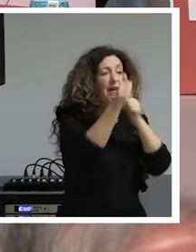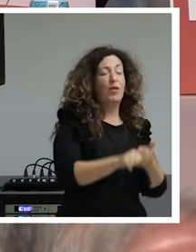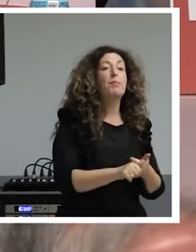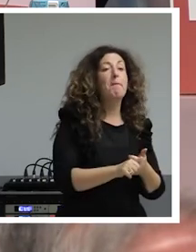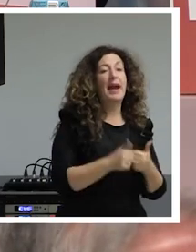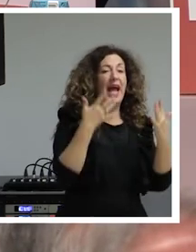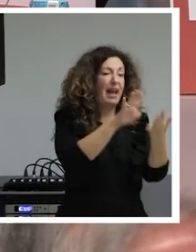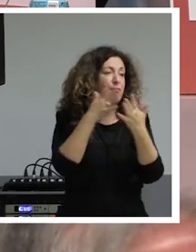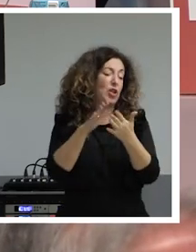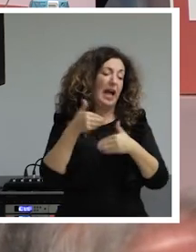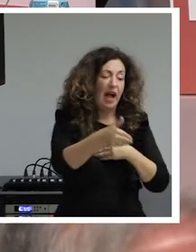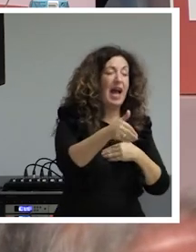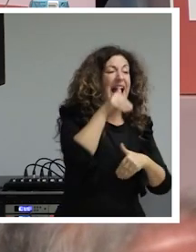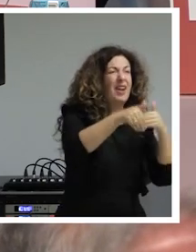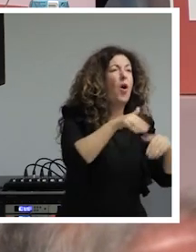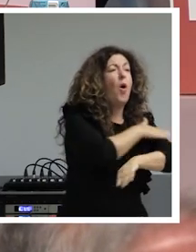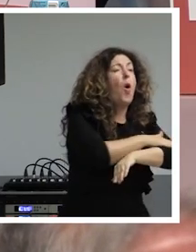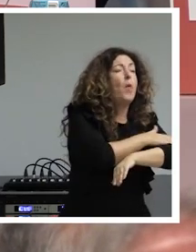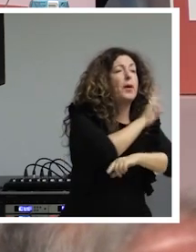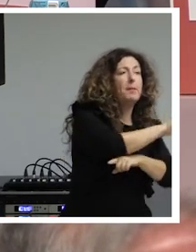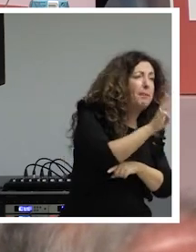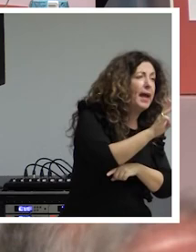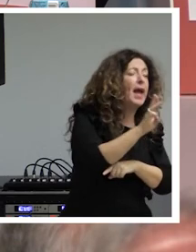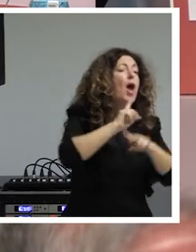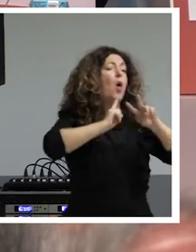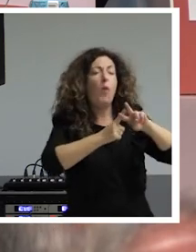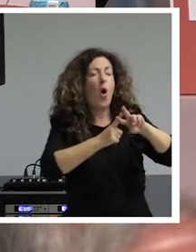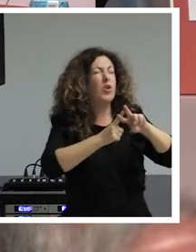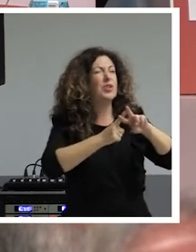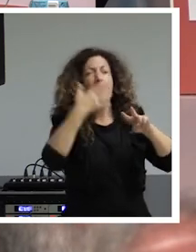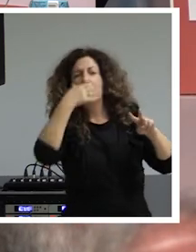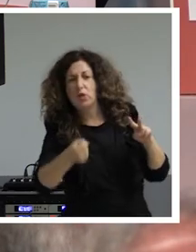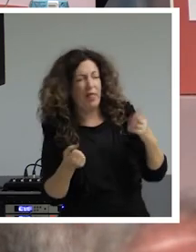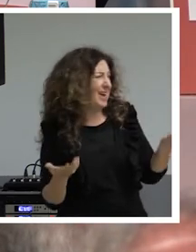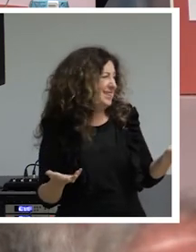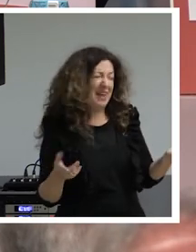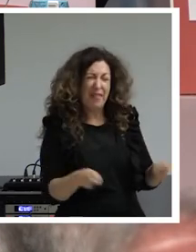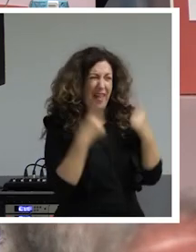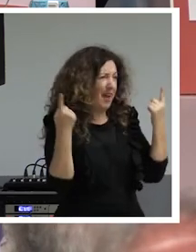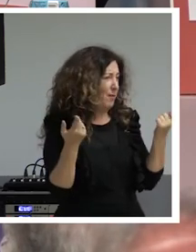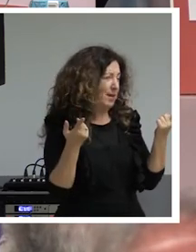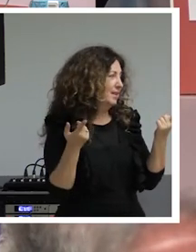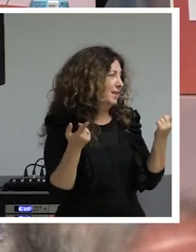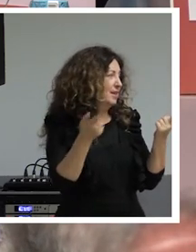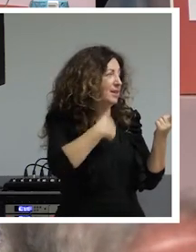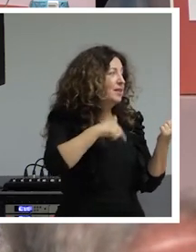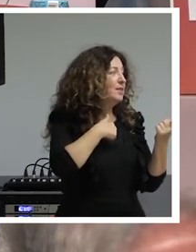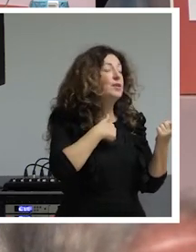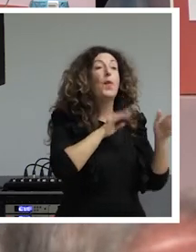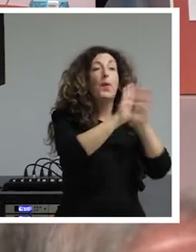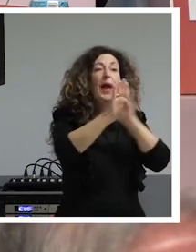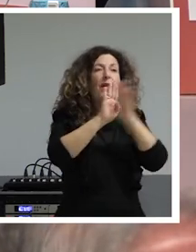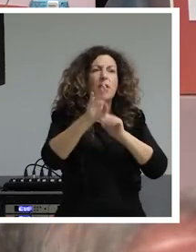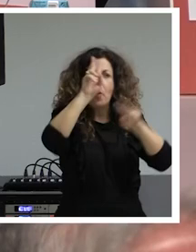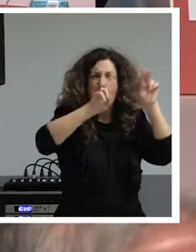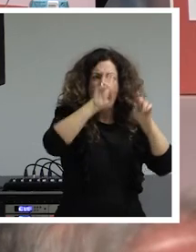da pero será de nuestra incumbencia hay que denunciar todo hay que denunciar todo y esa es la única forma de que